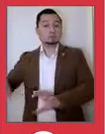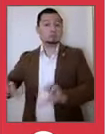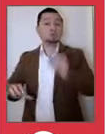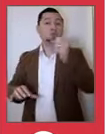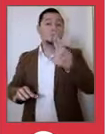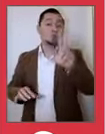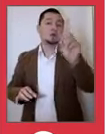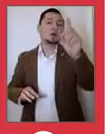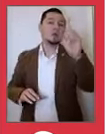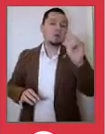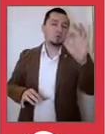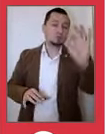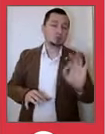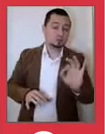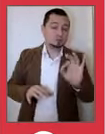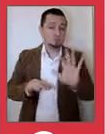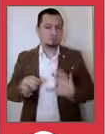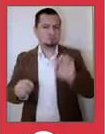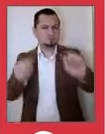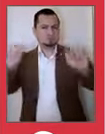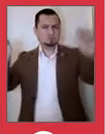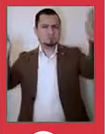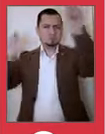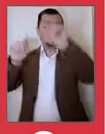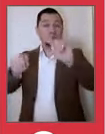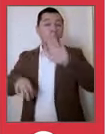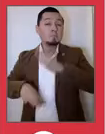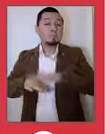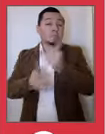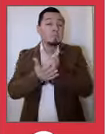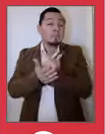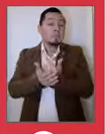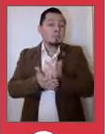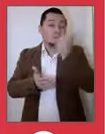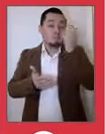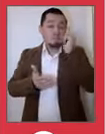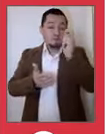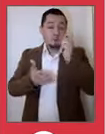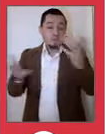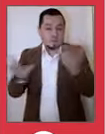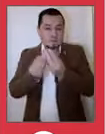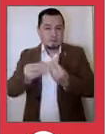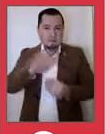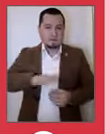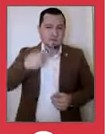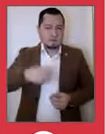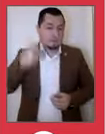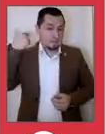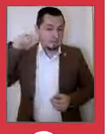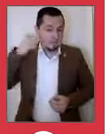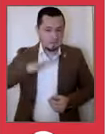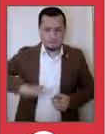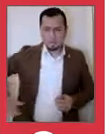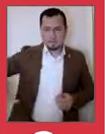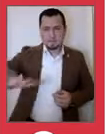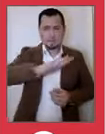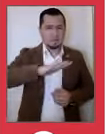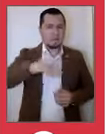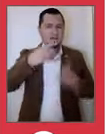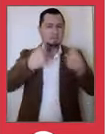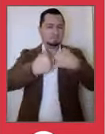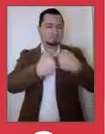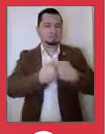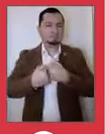39% particularmente donde está el problema más grave es evidentemente en la en el área metropolitana de guadalajara cuál es la realidad